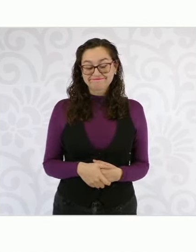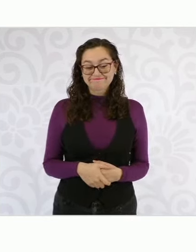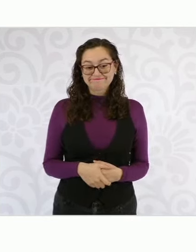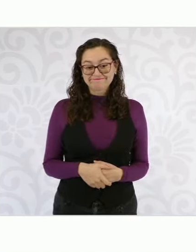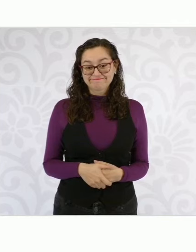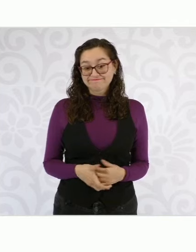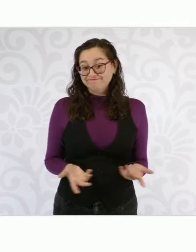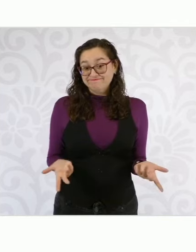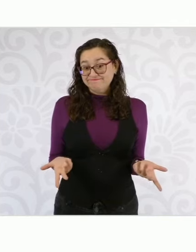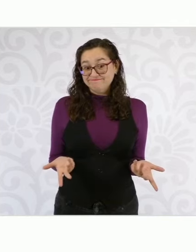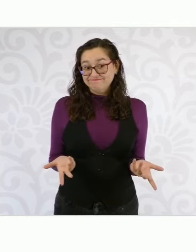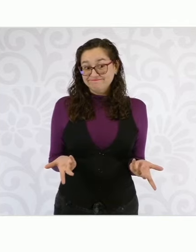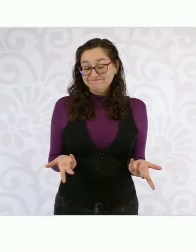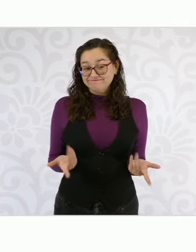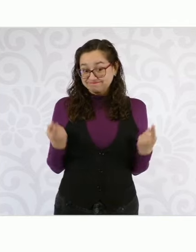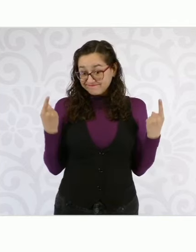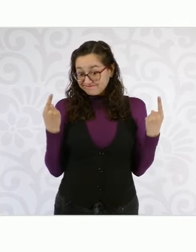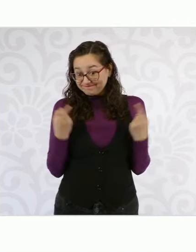Pues cómo...